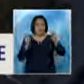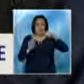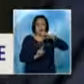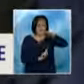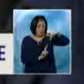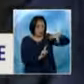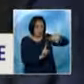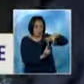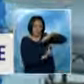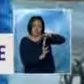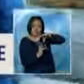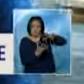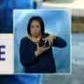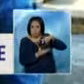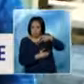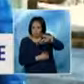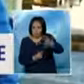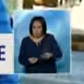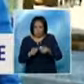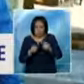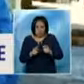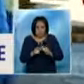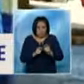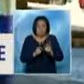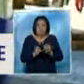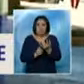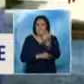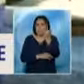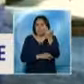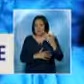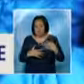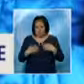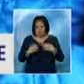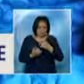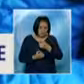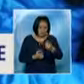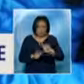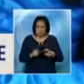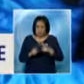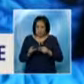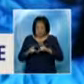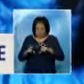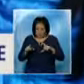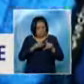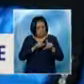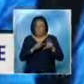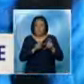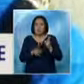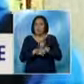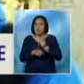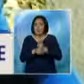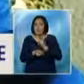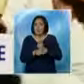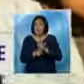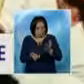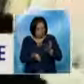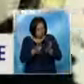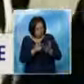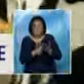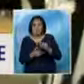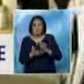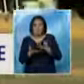nivel mundial, estos alumnos van a entregar ramitos de plantas medicinales con diversos mensajes como: cuidemos estas plantas que